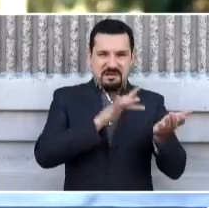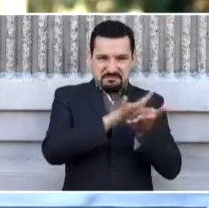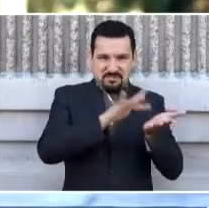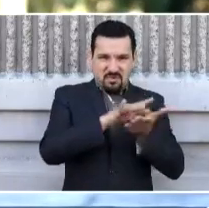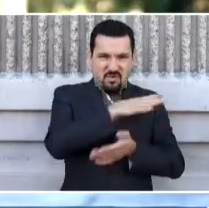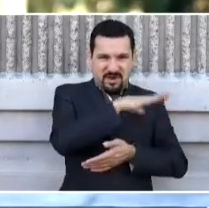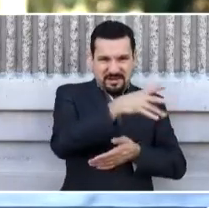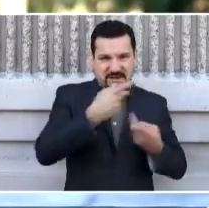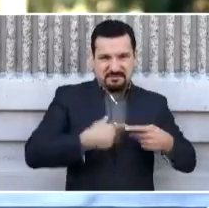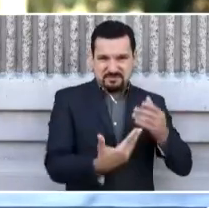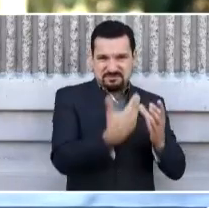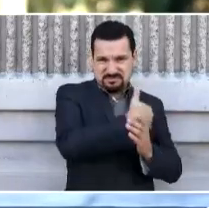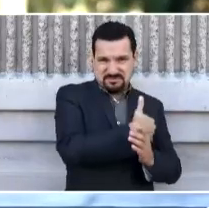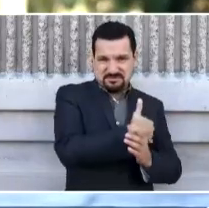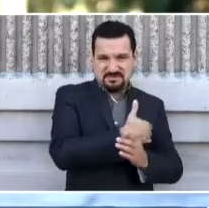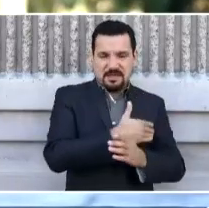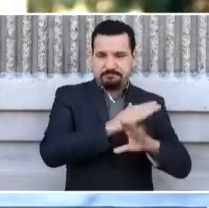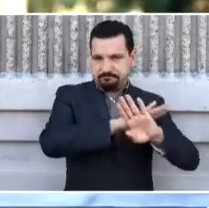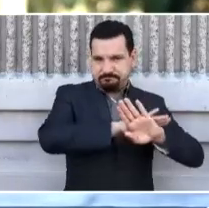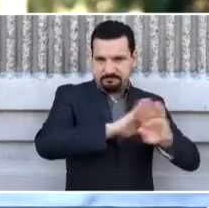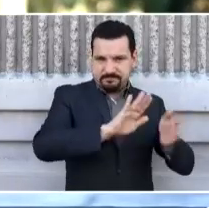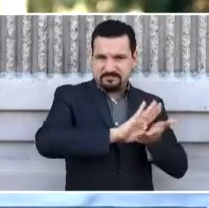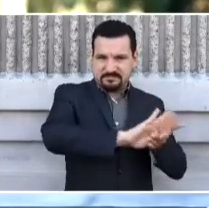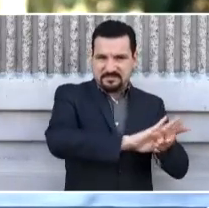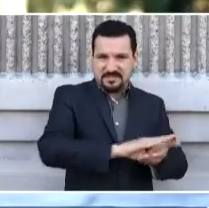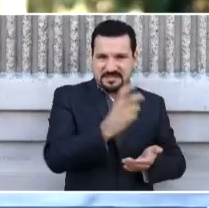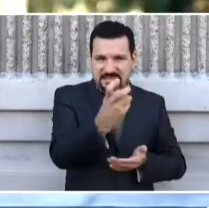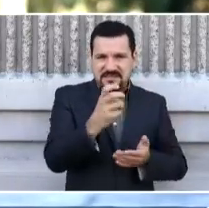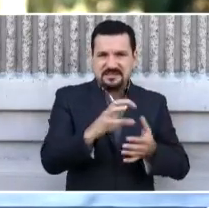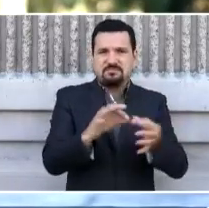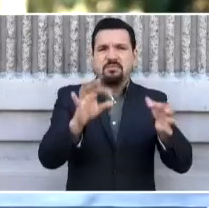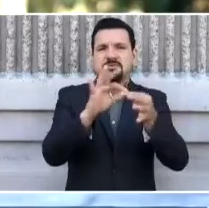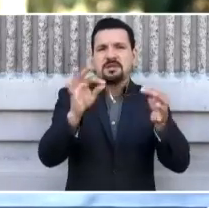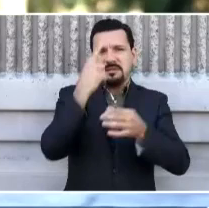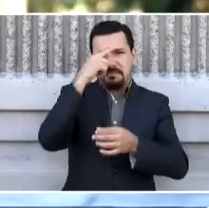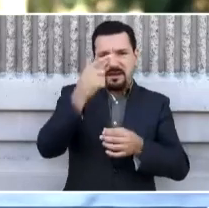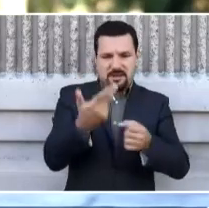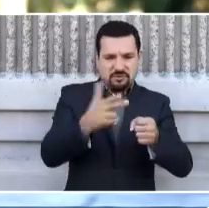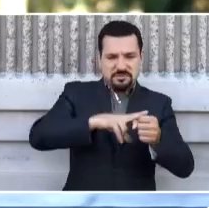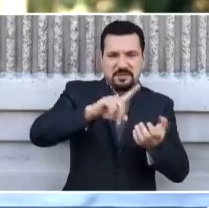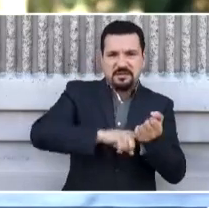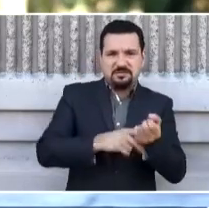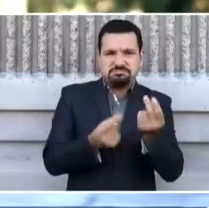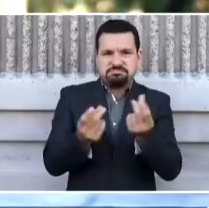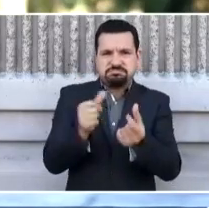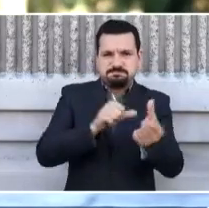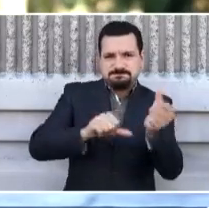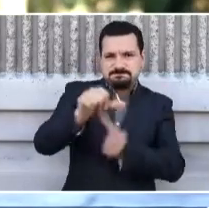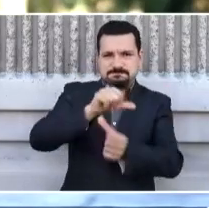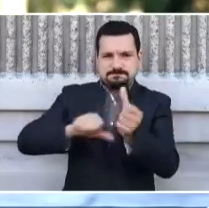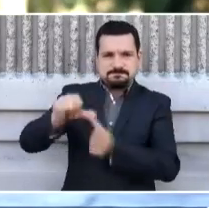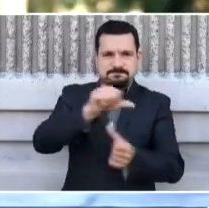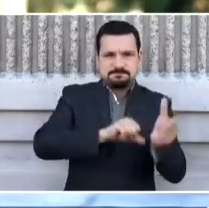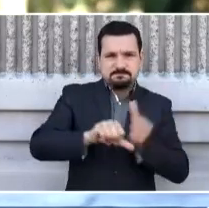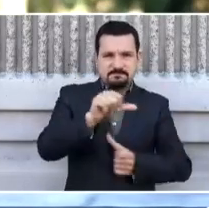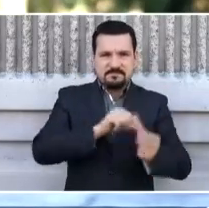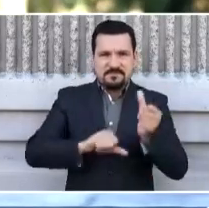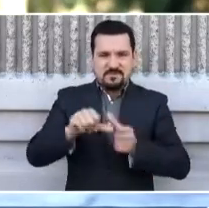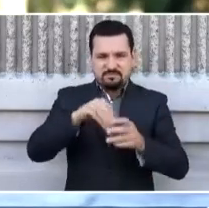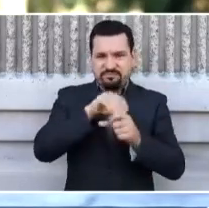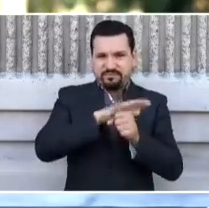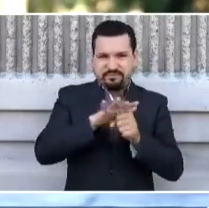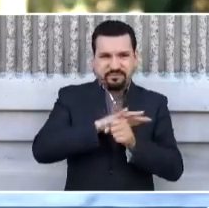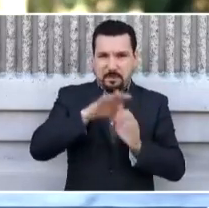hace que le demos mayor fluidez a los hospitales y tratemos de tener una menor concentración en